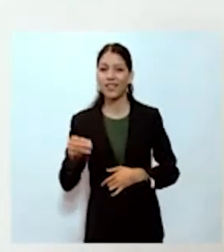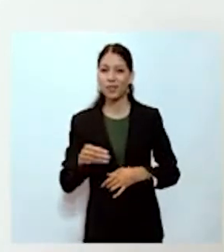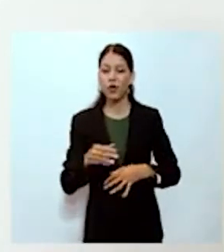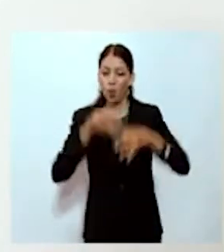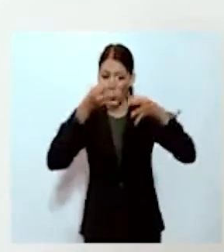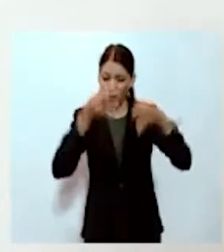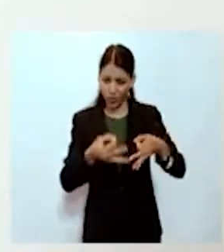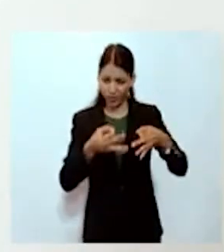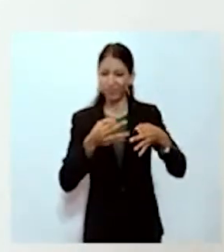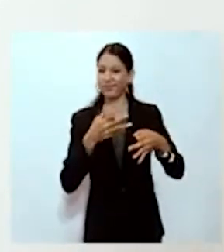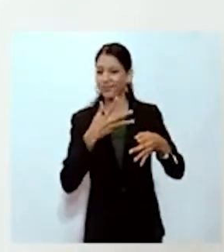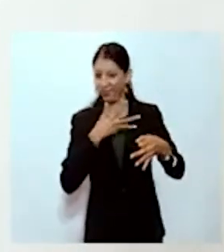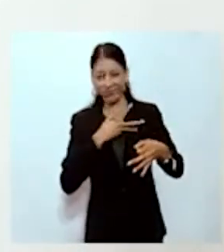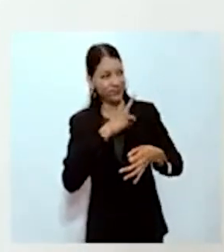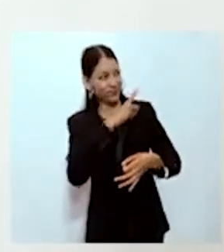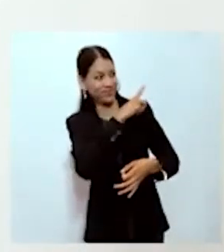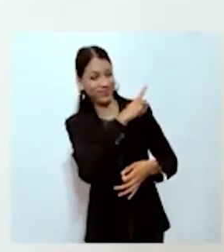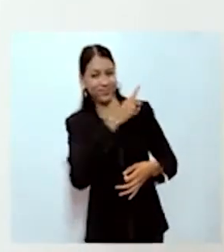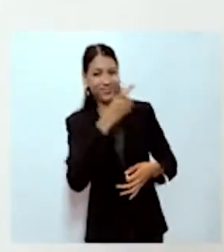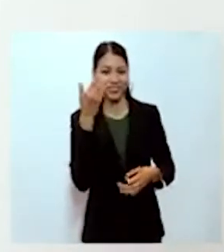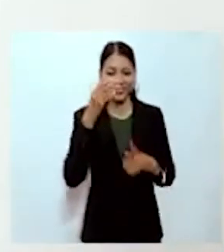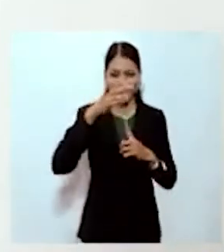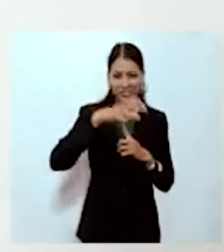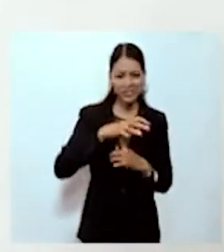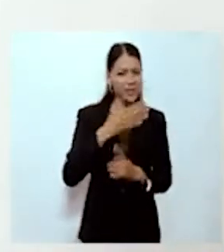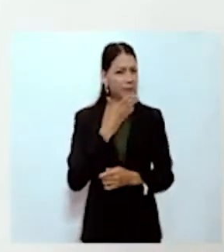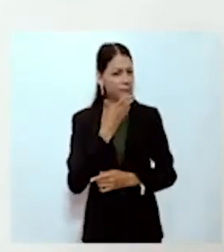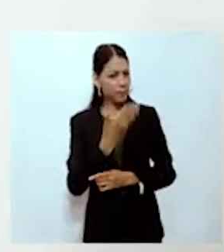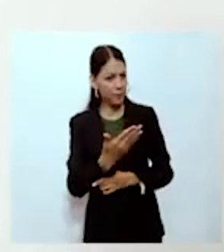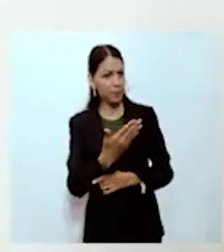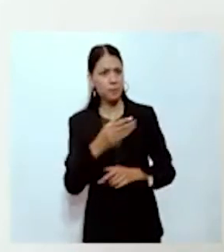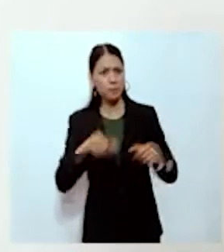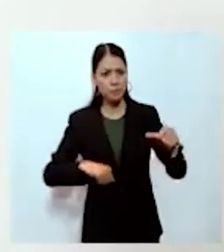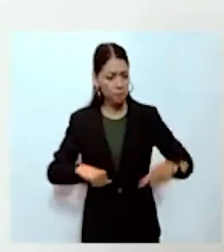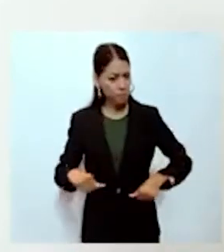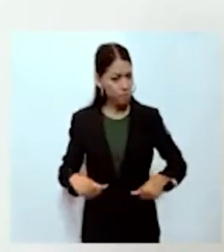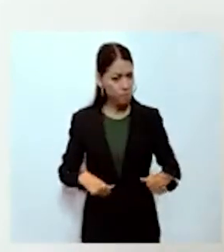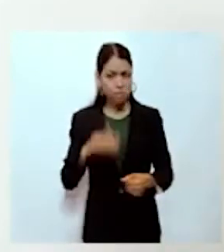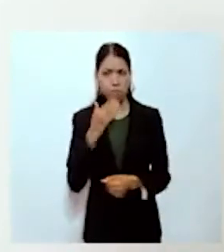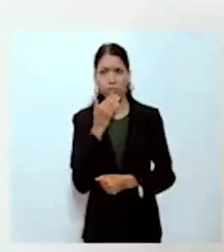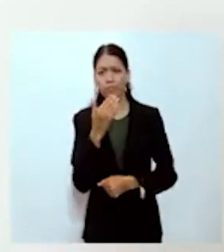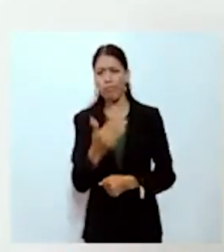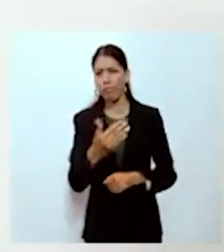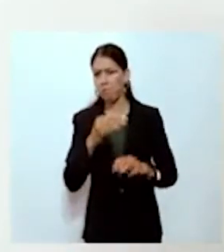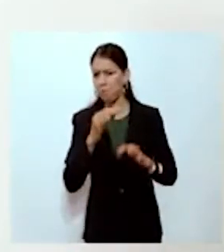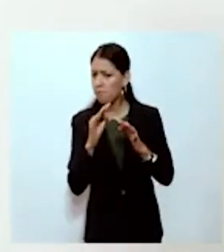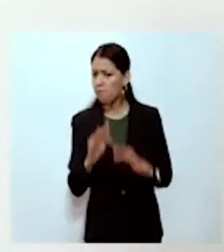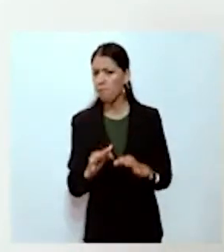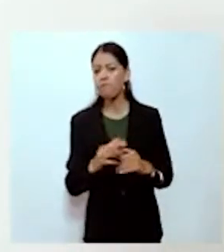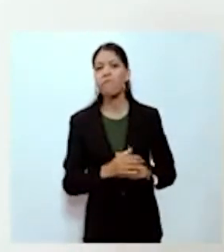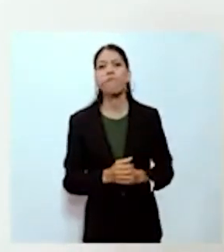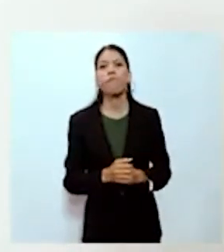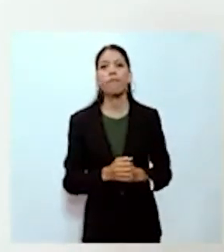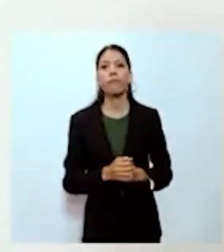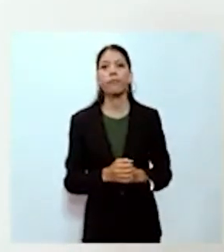todo el tema ese desagradable que se daba en su momento? ¿Para qué volvemos?